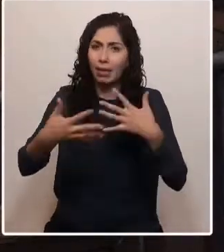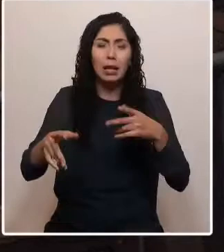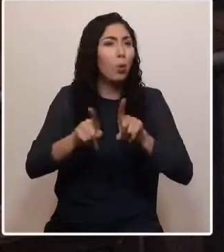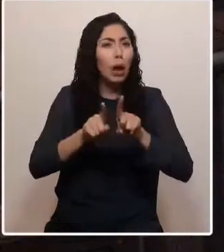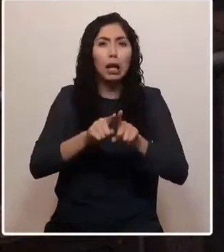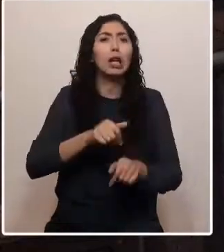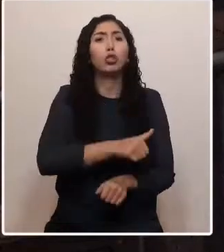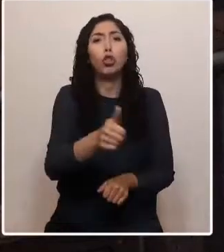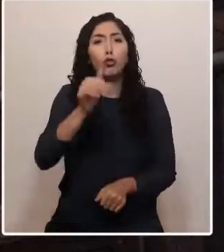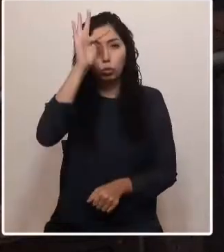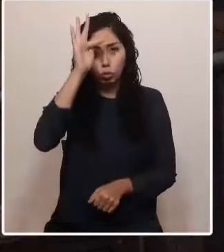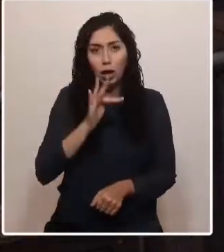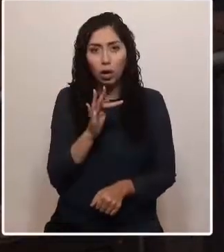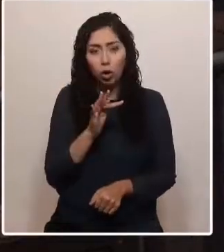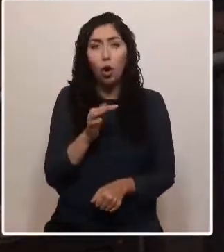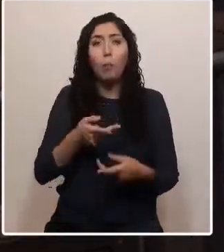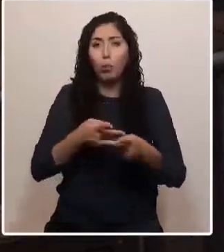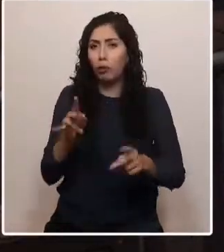gracias.